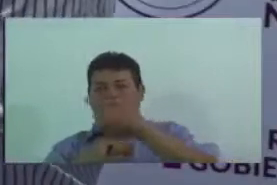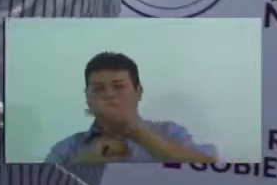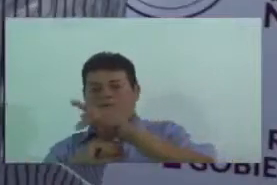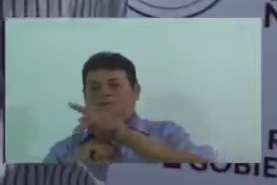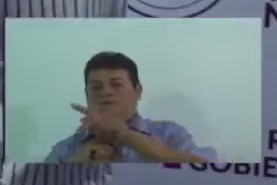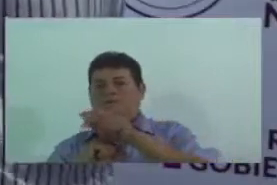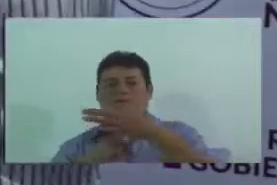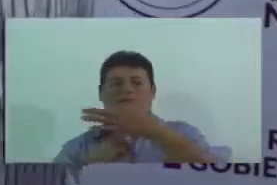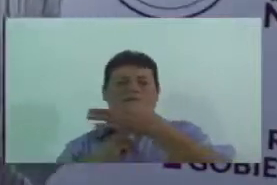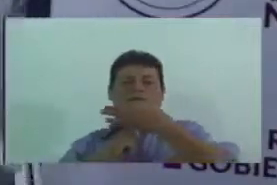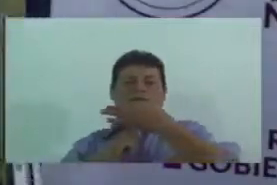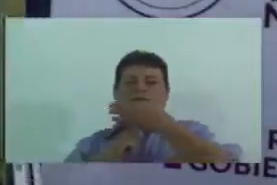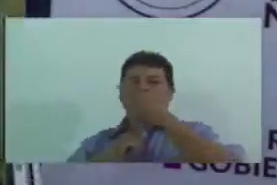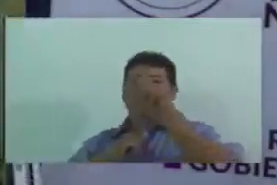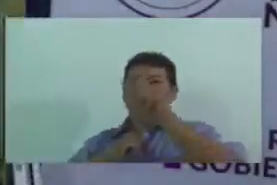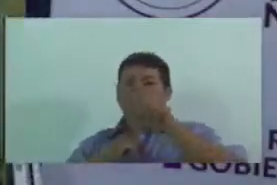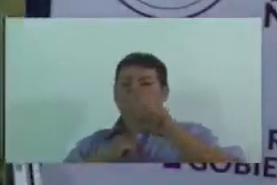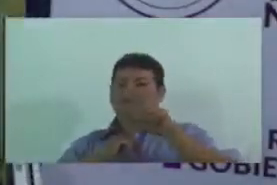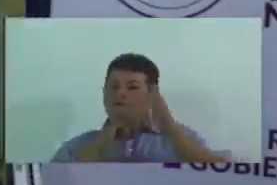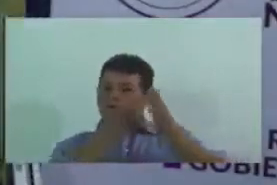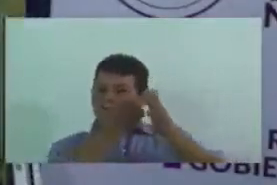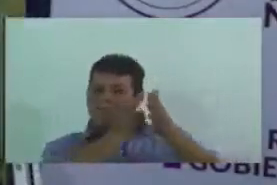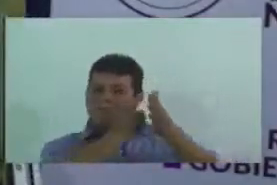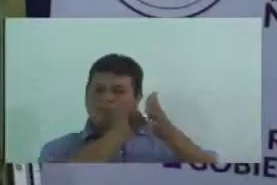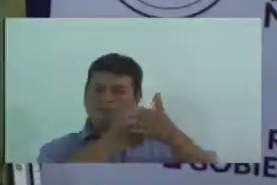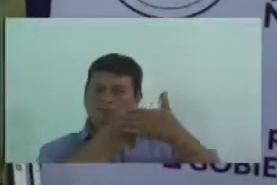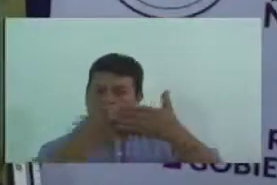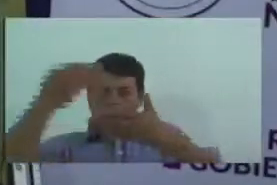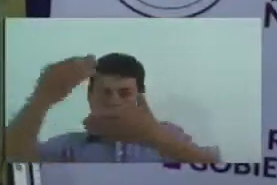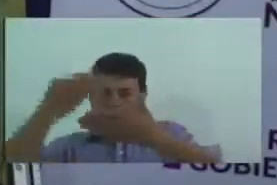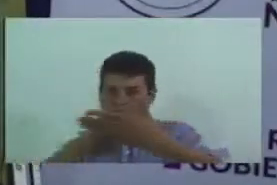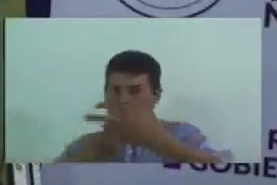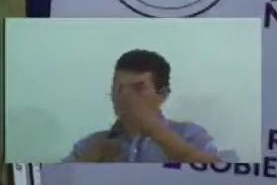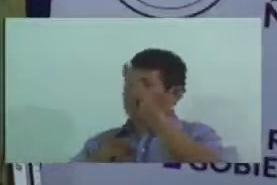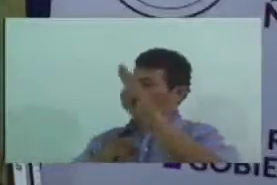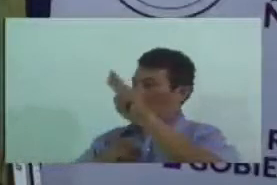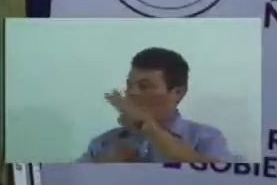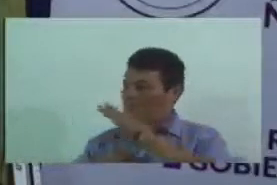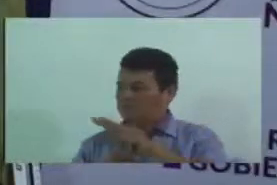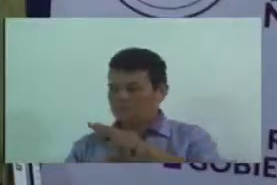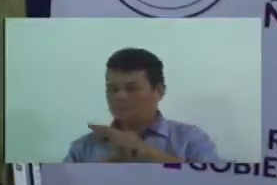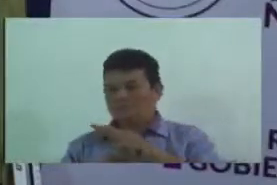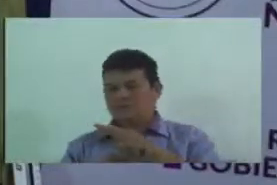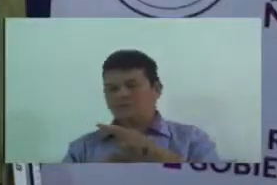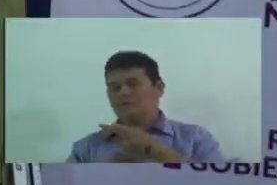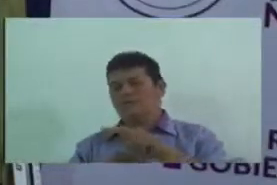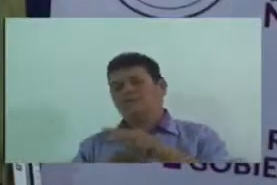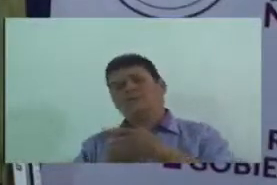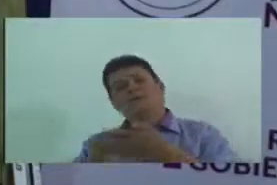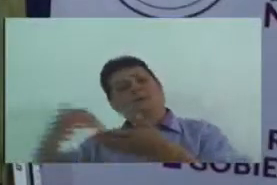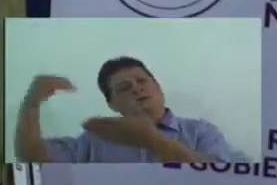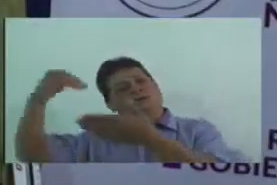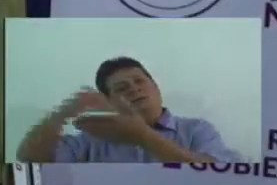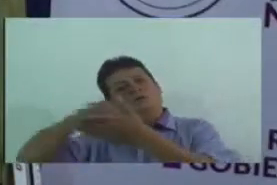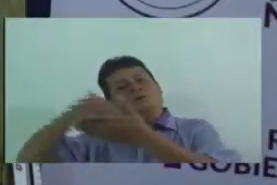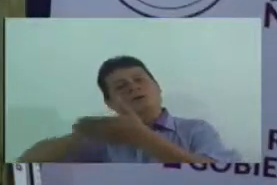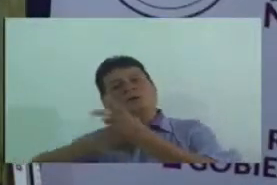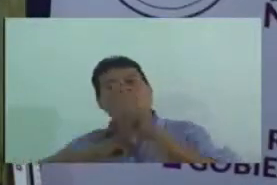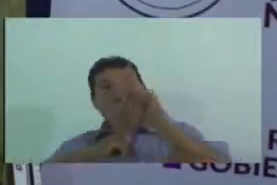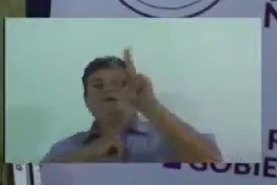cada semirrecta y, reitero, ubicamos la punta del compás en el vértice